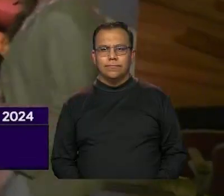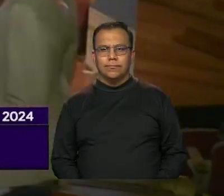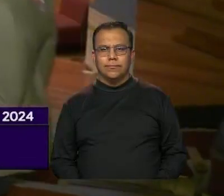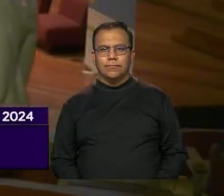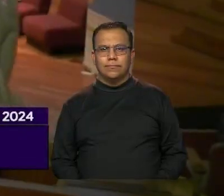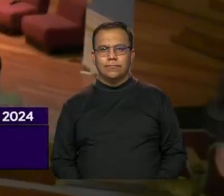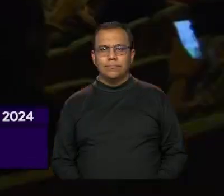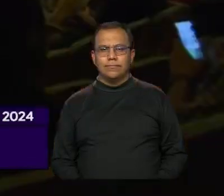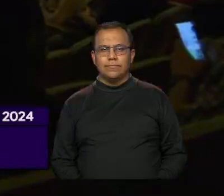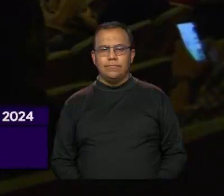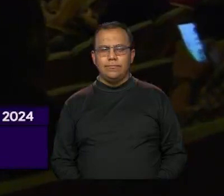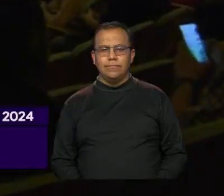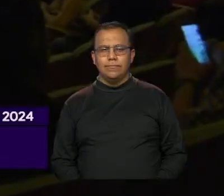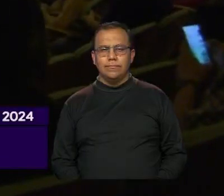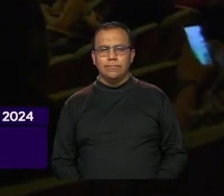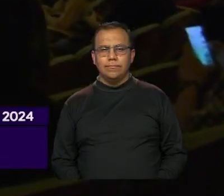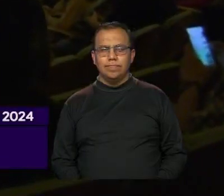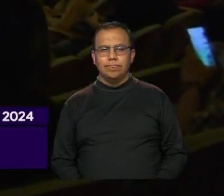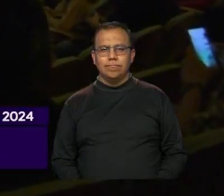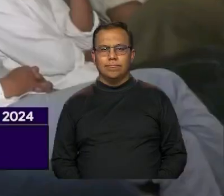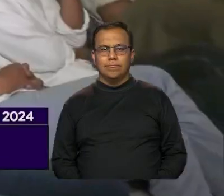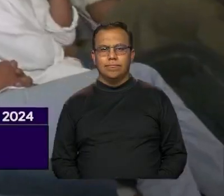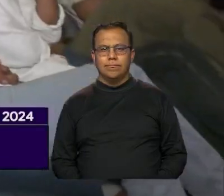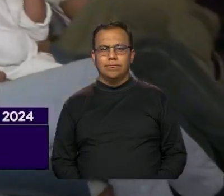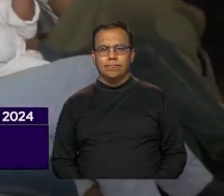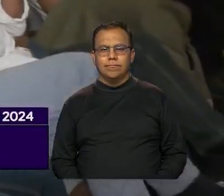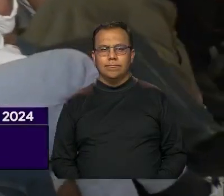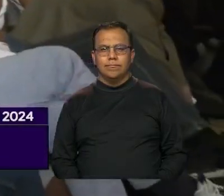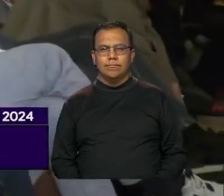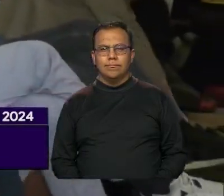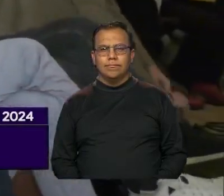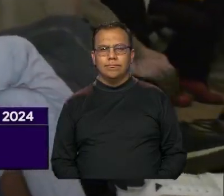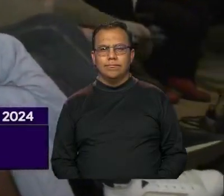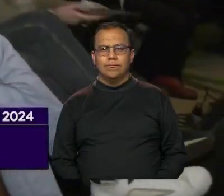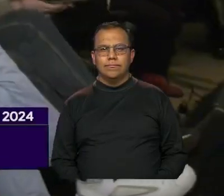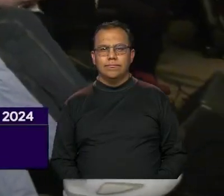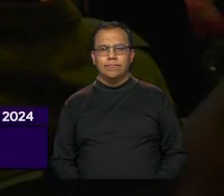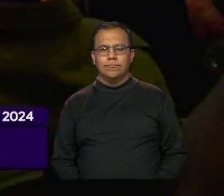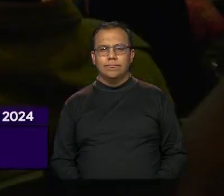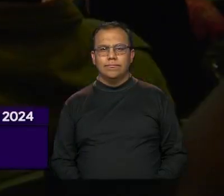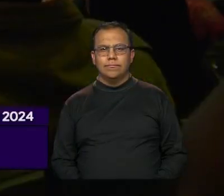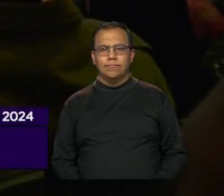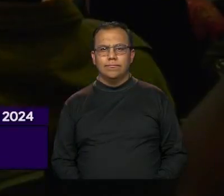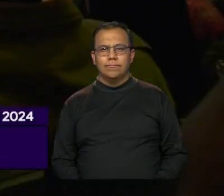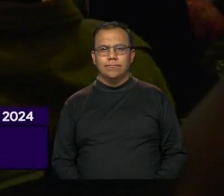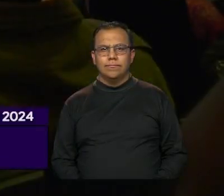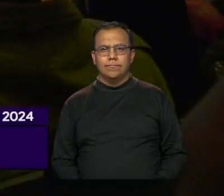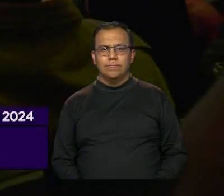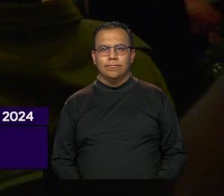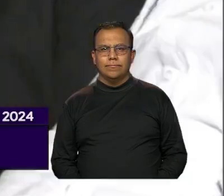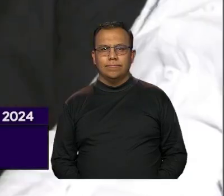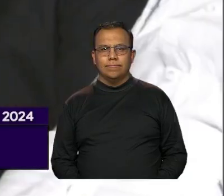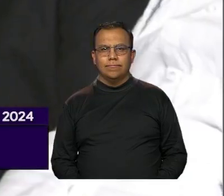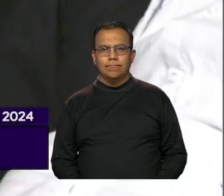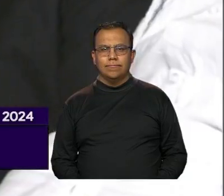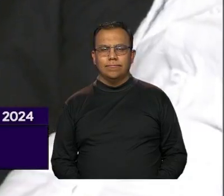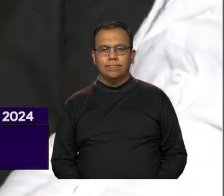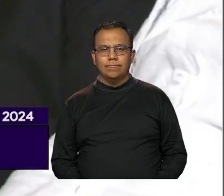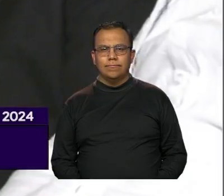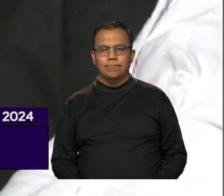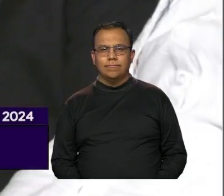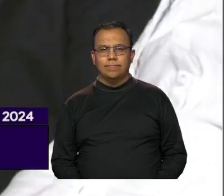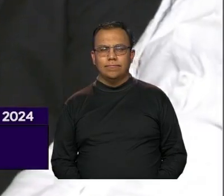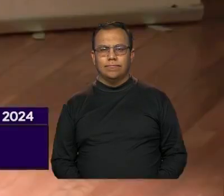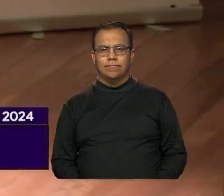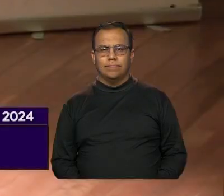Bogotá e Iberoamérica buscan fortalecer la cultura comunitaria. ¿Por qué es importante para la ciudad? En